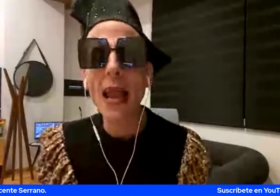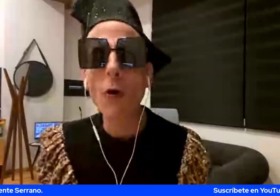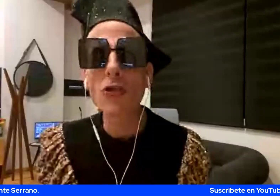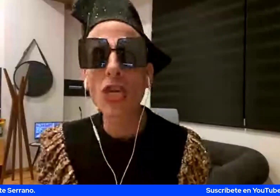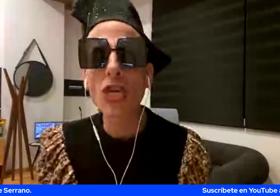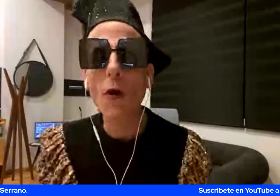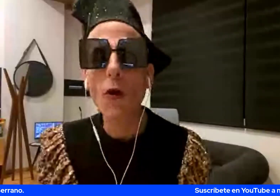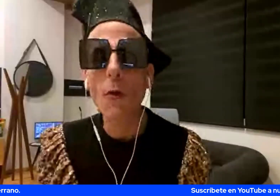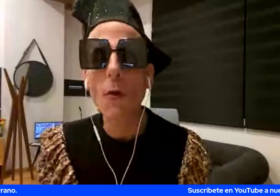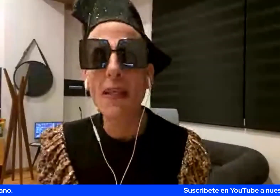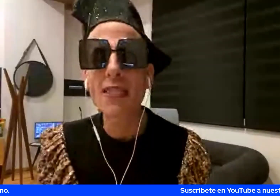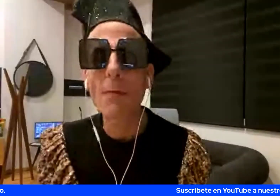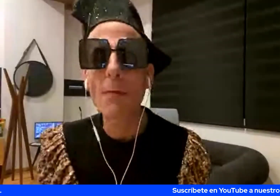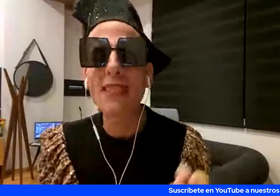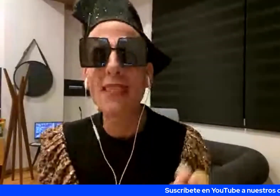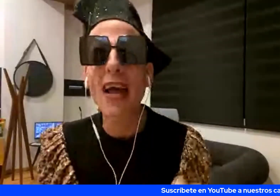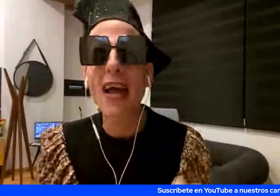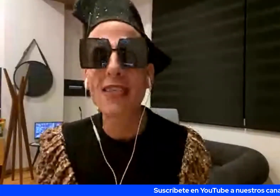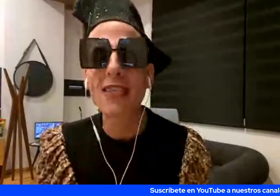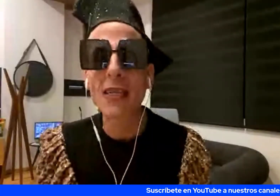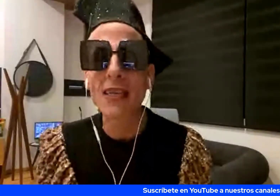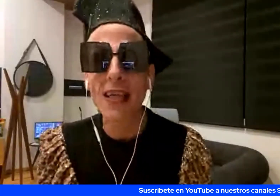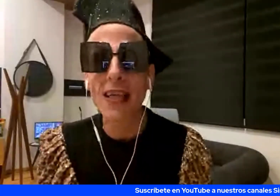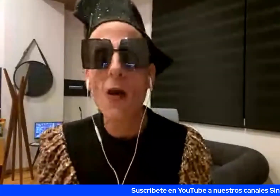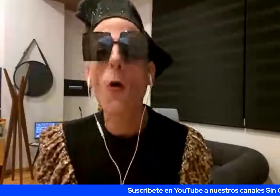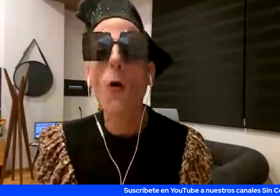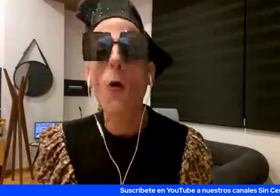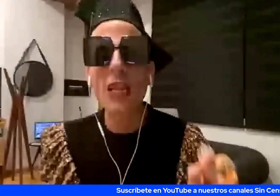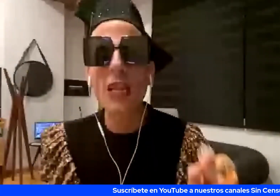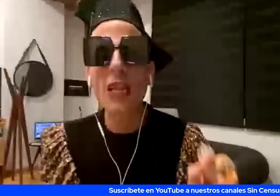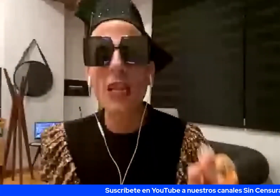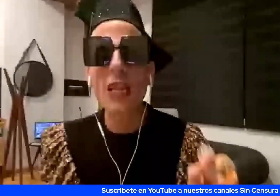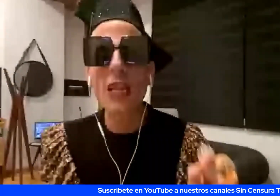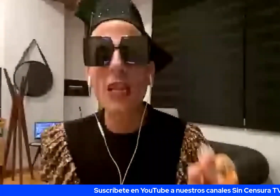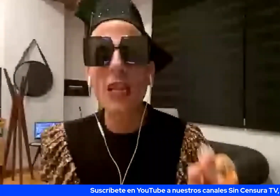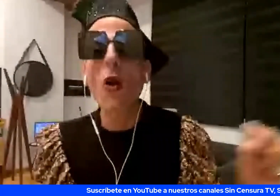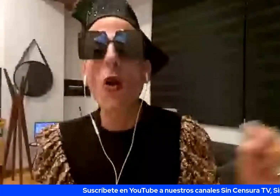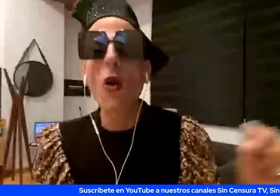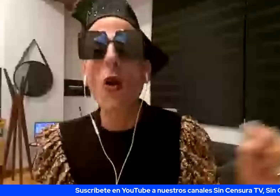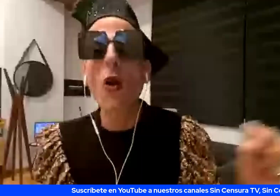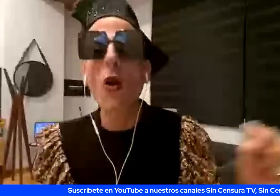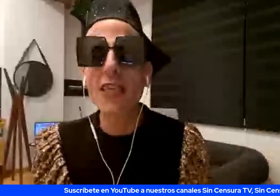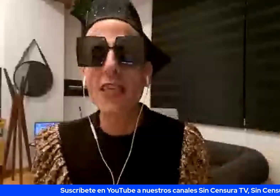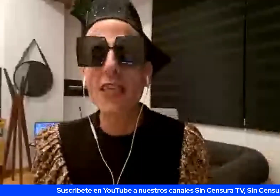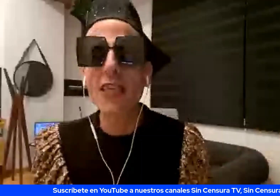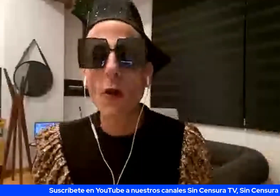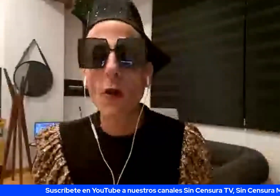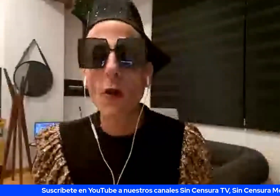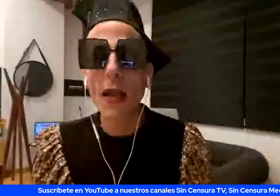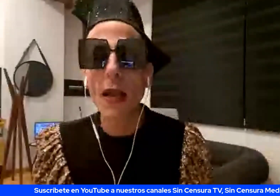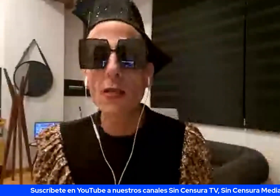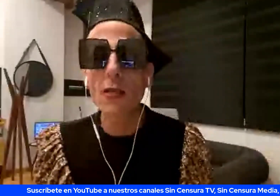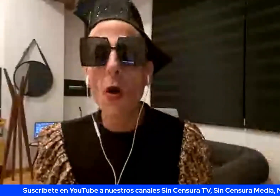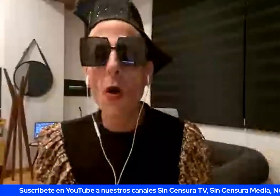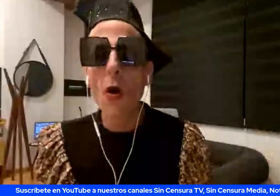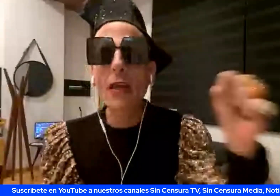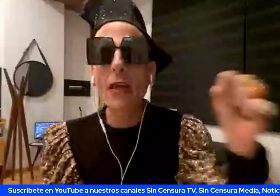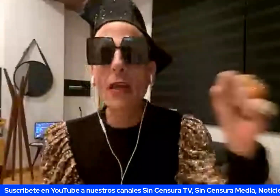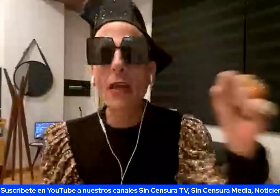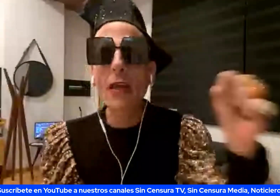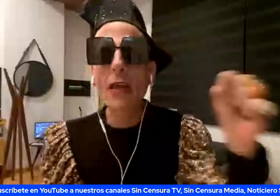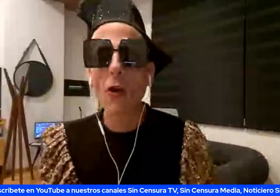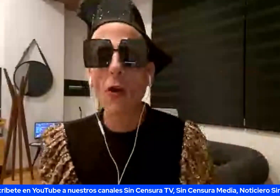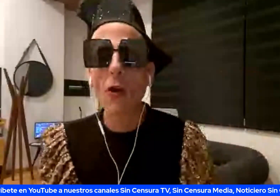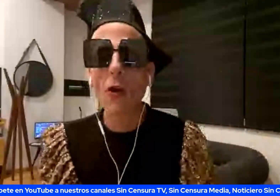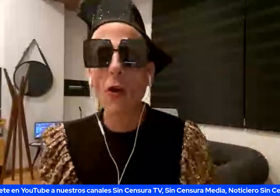va a hacer a la cochina economía de este país si llegara a ser presidente un tipo así? ¿Por qué creen que le hizo Calderón lo que le hizo? ¿Por qué